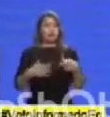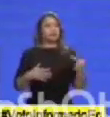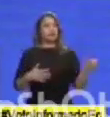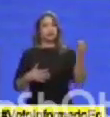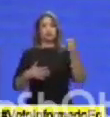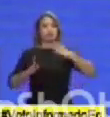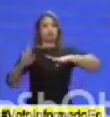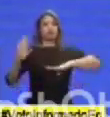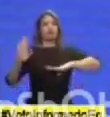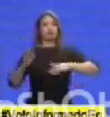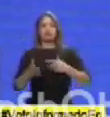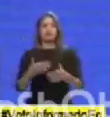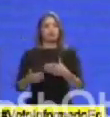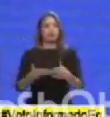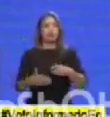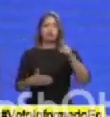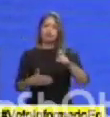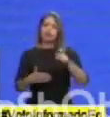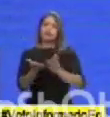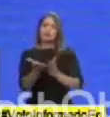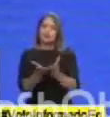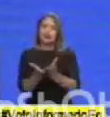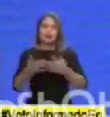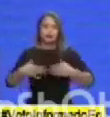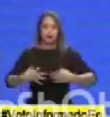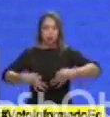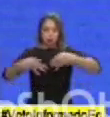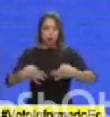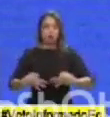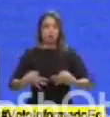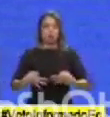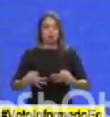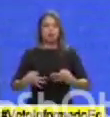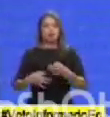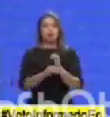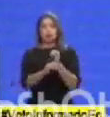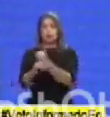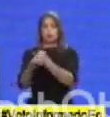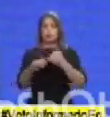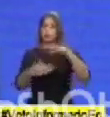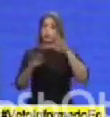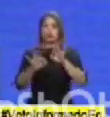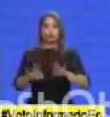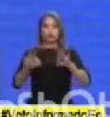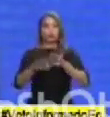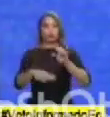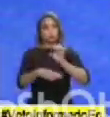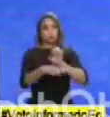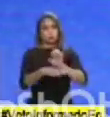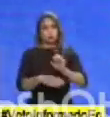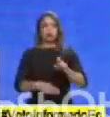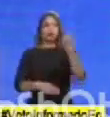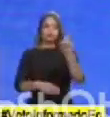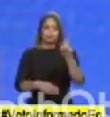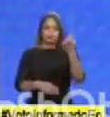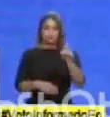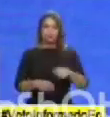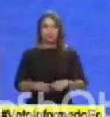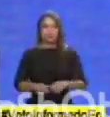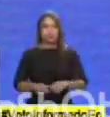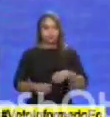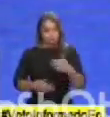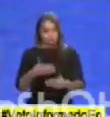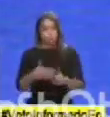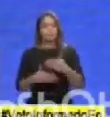de tener autoridades decentes honestas al frente de las instituciones más importantes del país es teniendo es teniendo